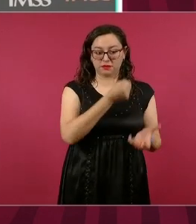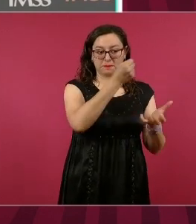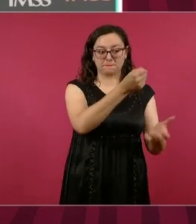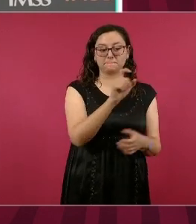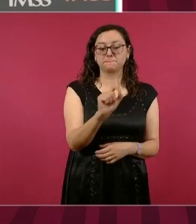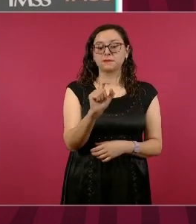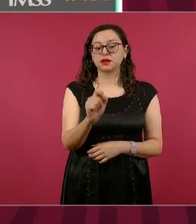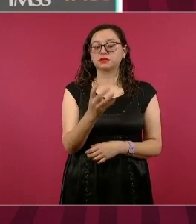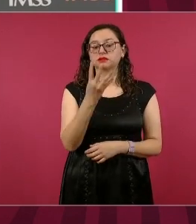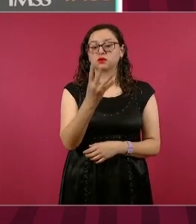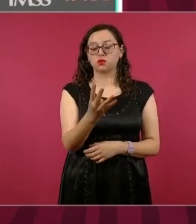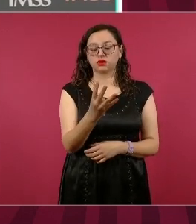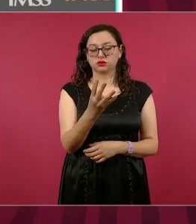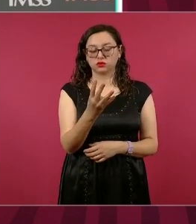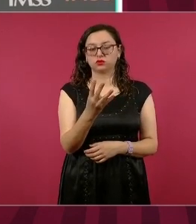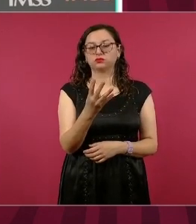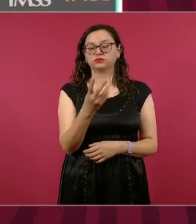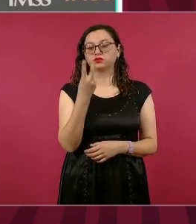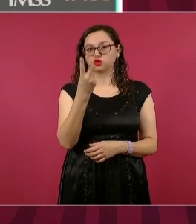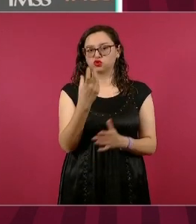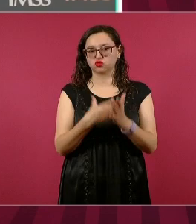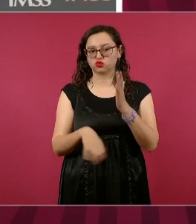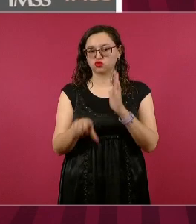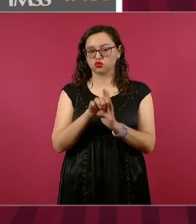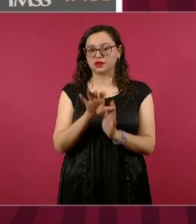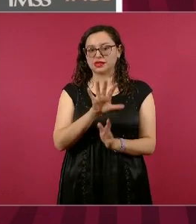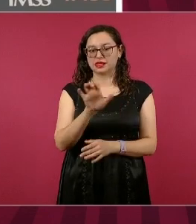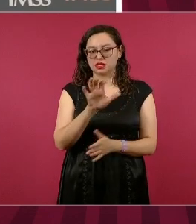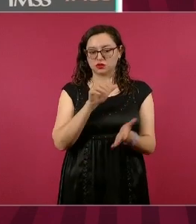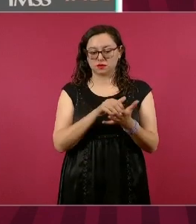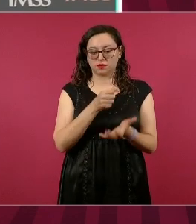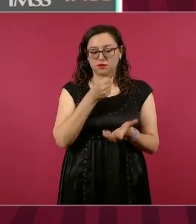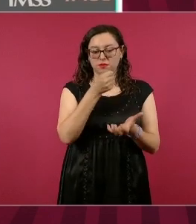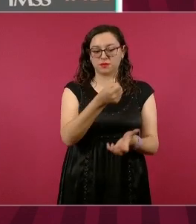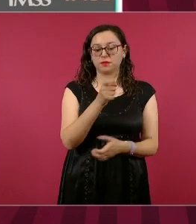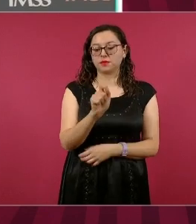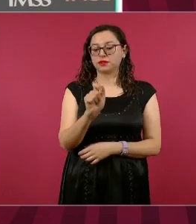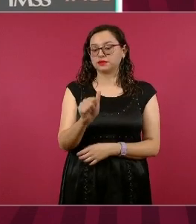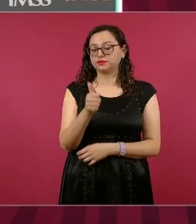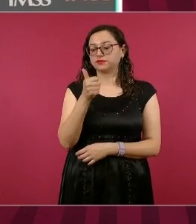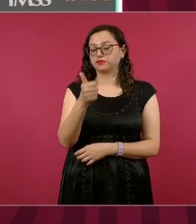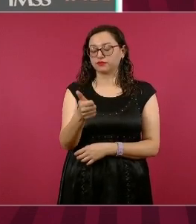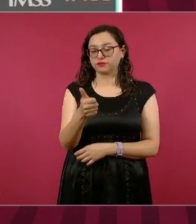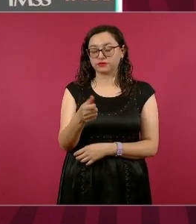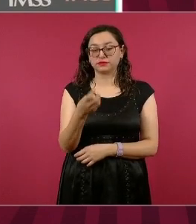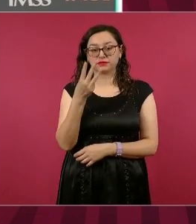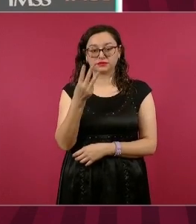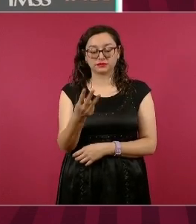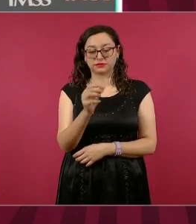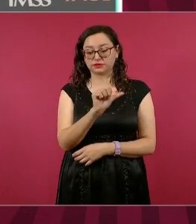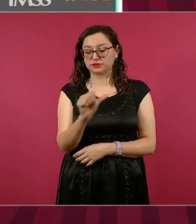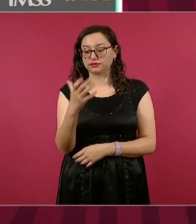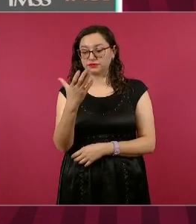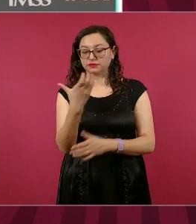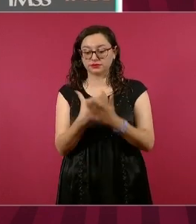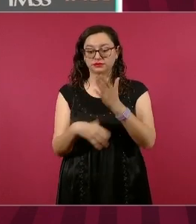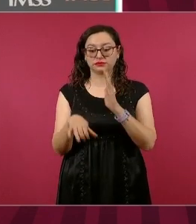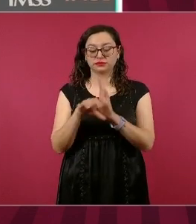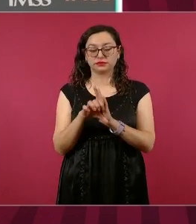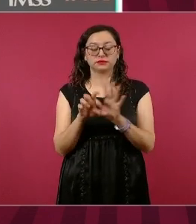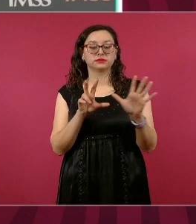recibirán 500,000 pesos cada uno, 26 centros de salud de 3 a 5 consultorios que